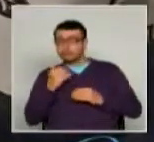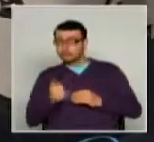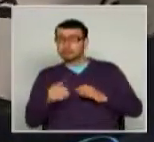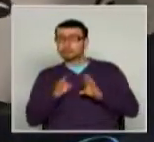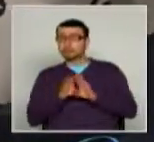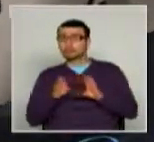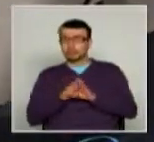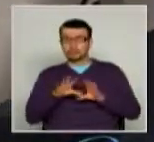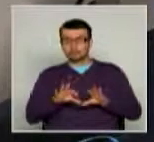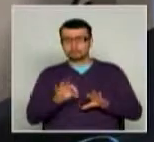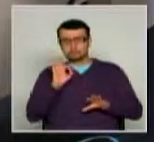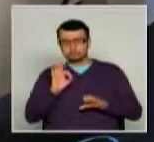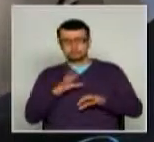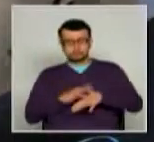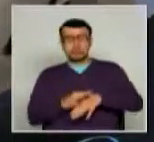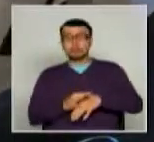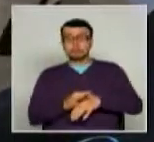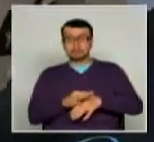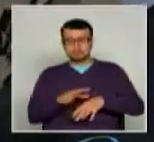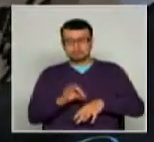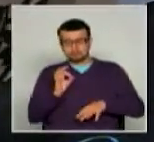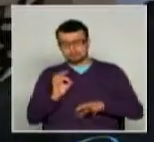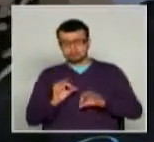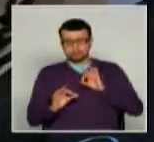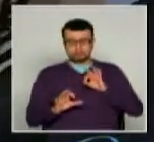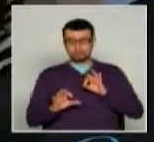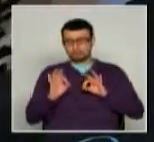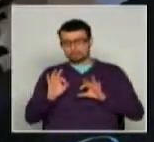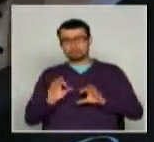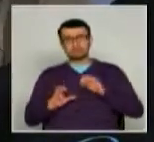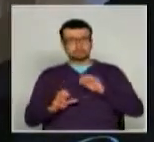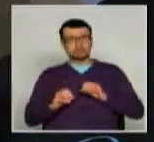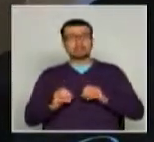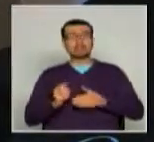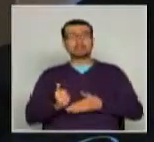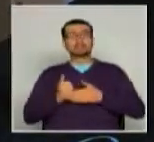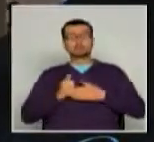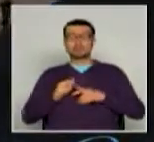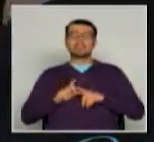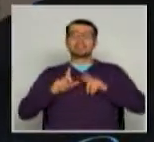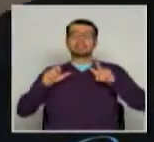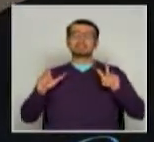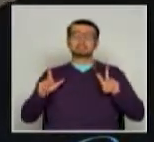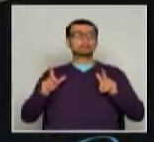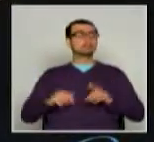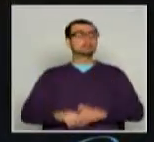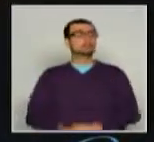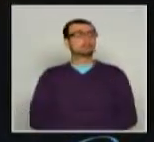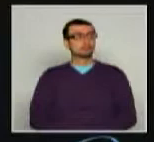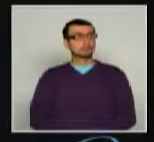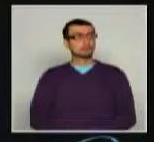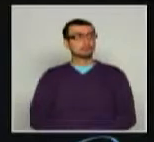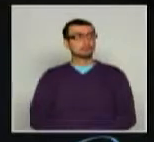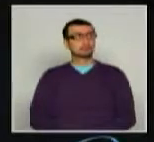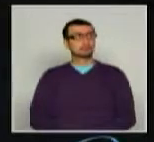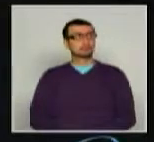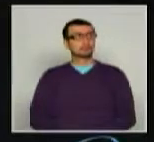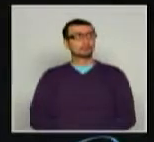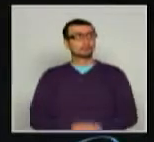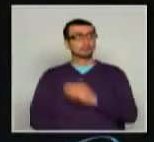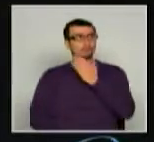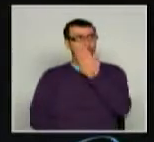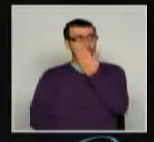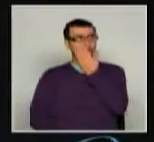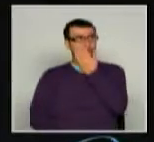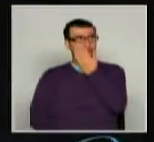de desmembramiento, un movimiento de desmembramiento, para ayudar a liberar toda esa tensión que se está generando a nivel lumbal. José va a